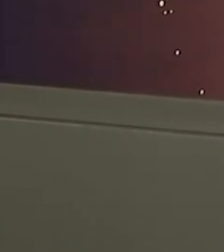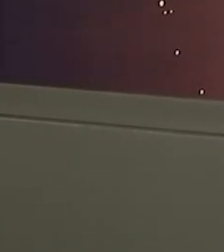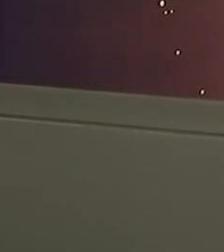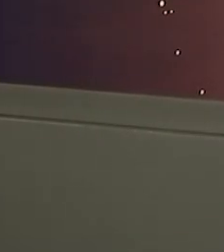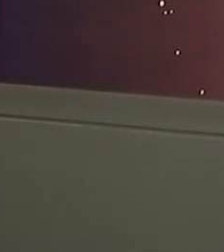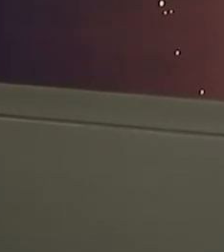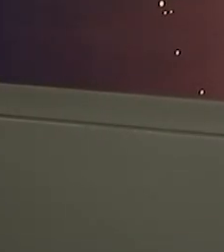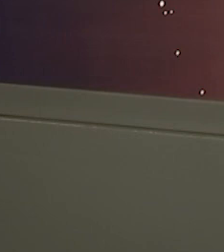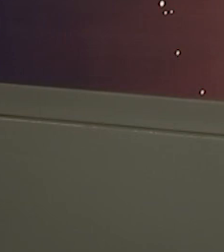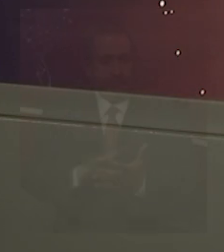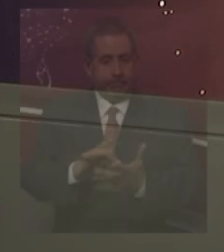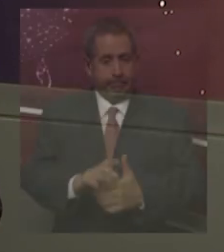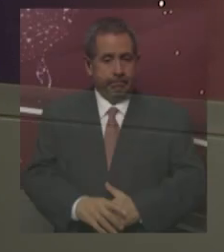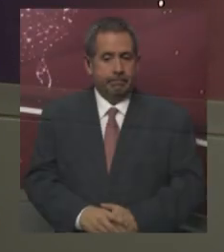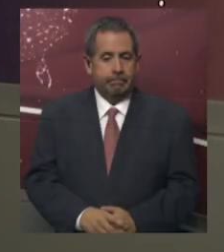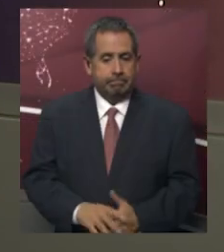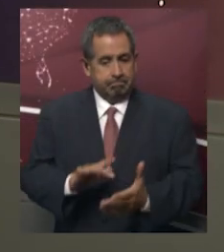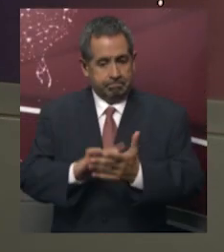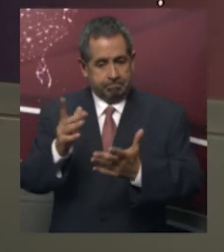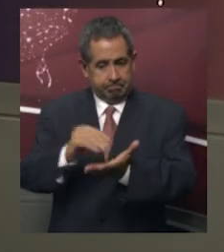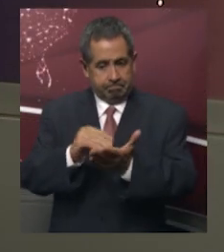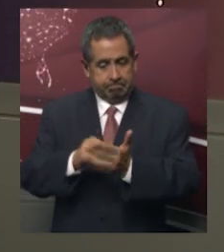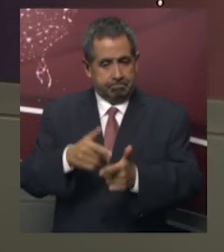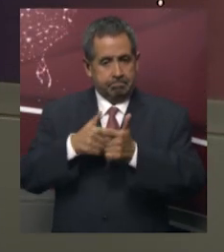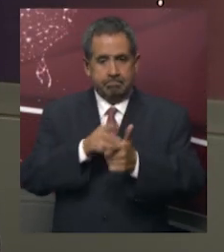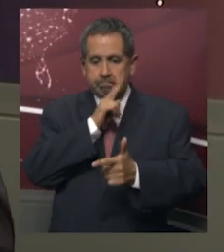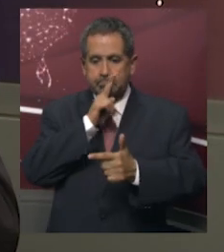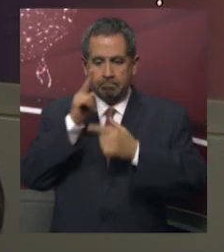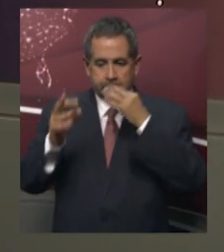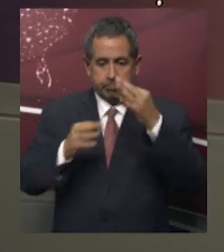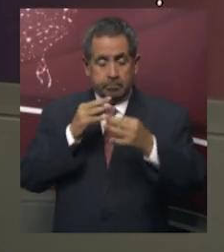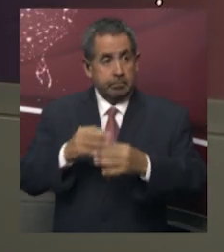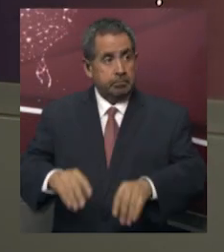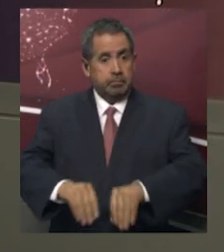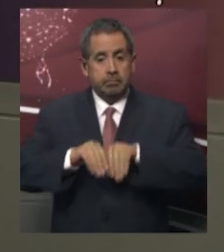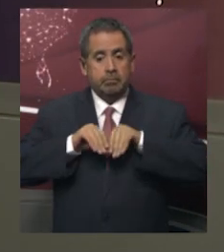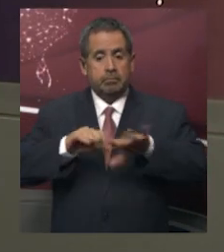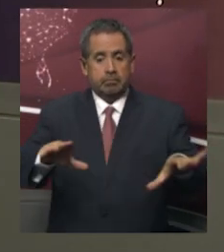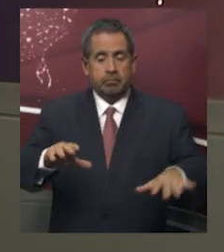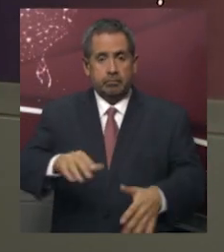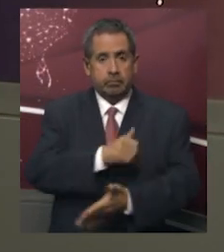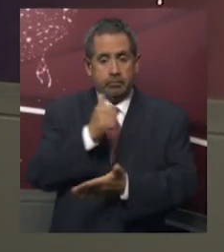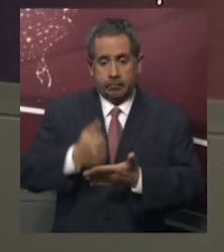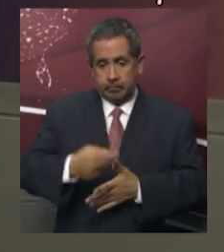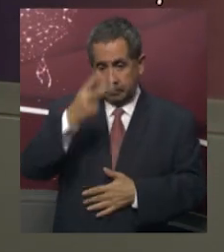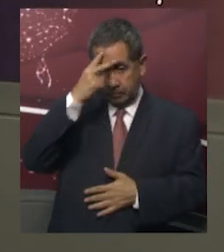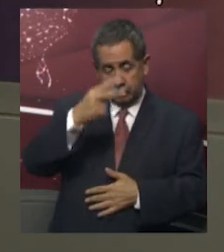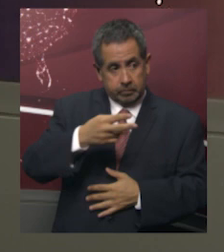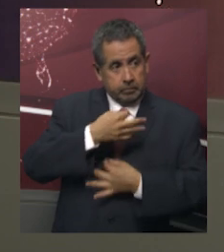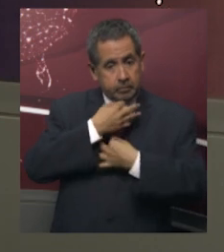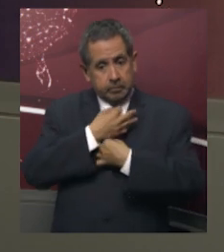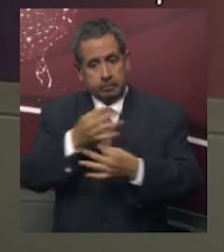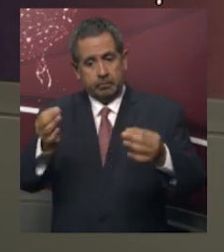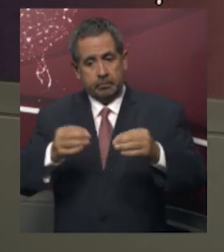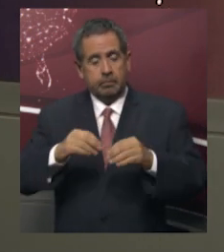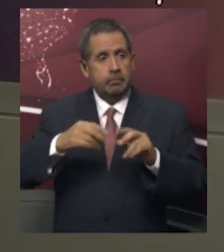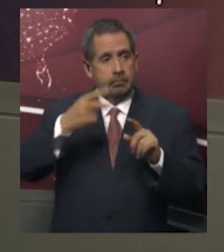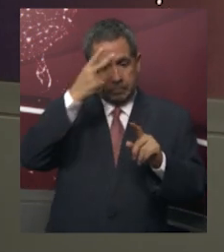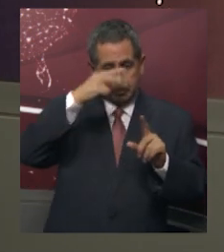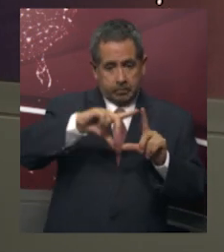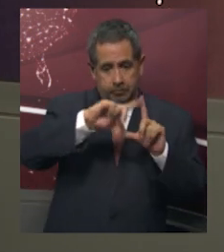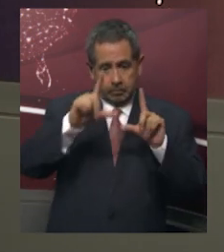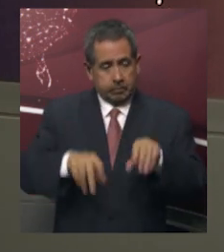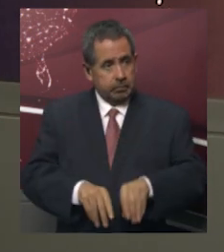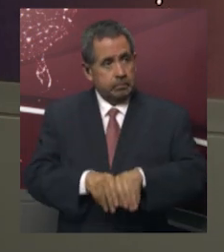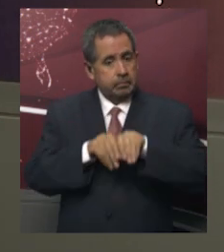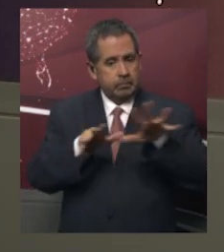Qué bueno que continúa con nosotros aquí en Noticias del Congreso, transmitiendo de la capital de la República Mexicana a la República en televisión digital terrestre,